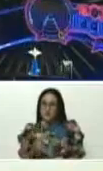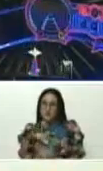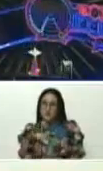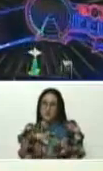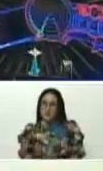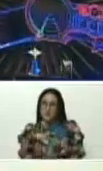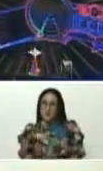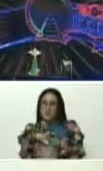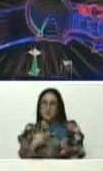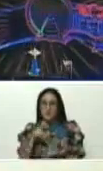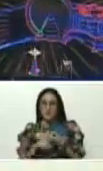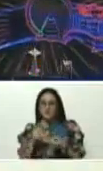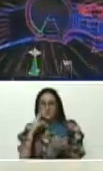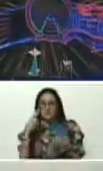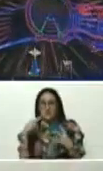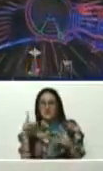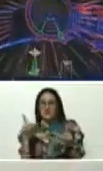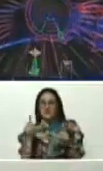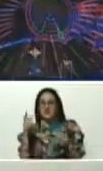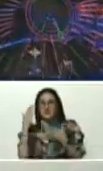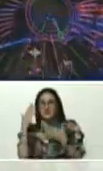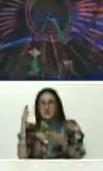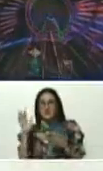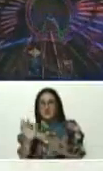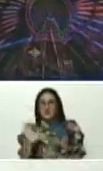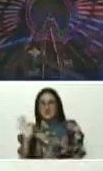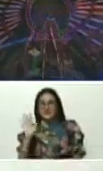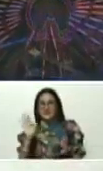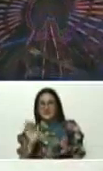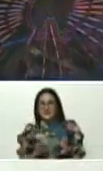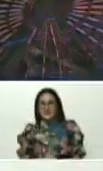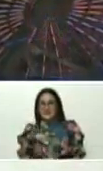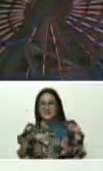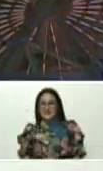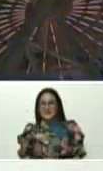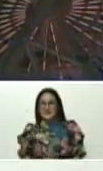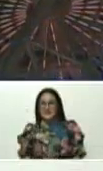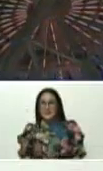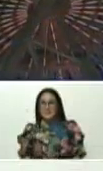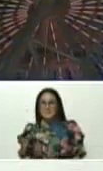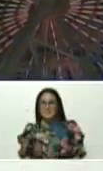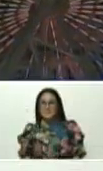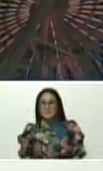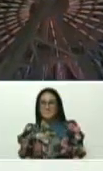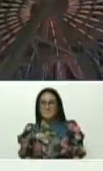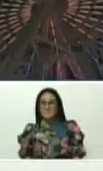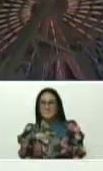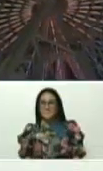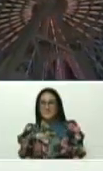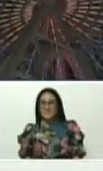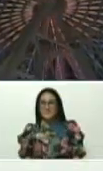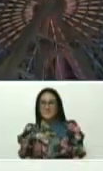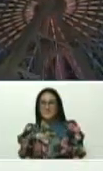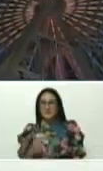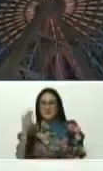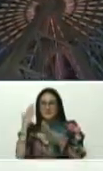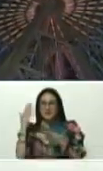Ella me está viendo, Silita. Salúdame. Ya me saludó. Te saludo.